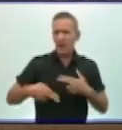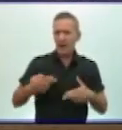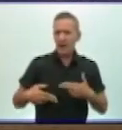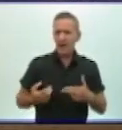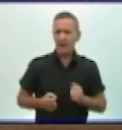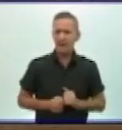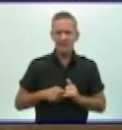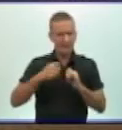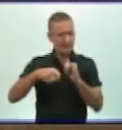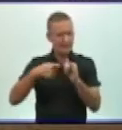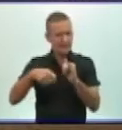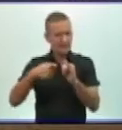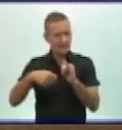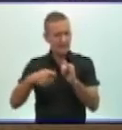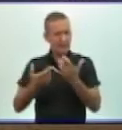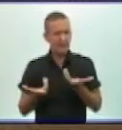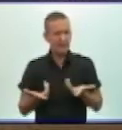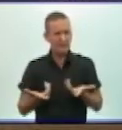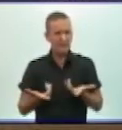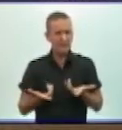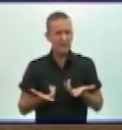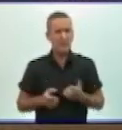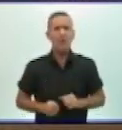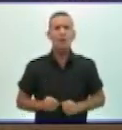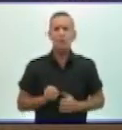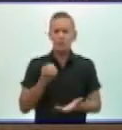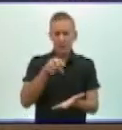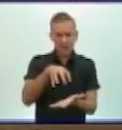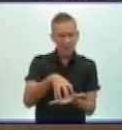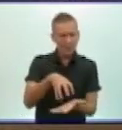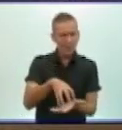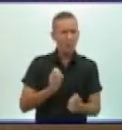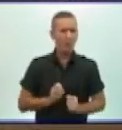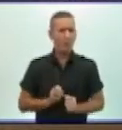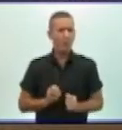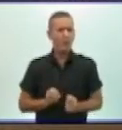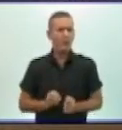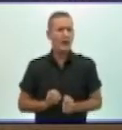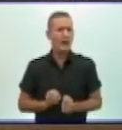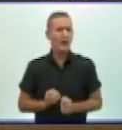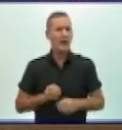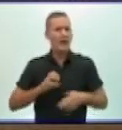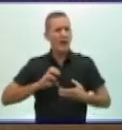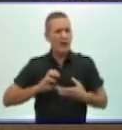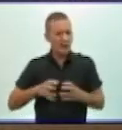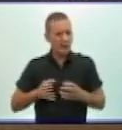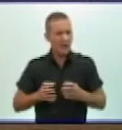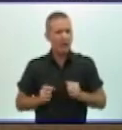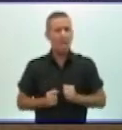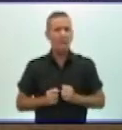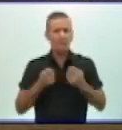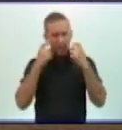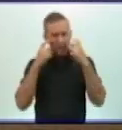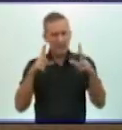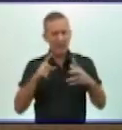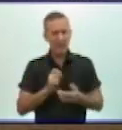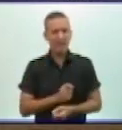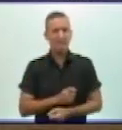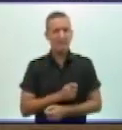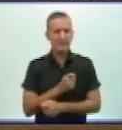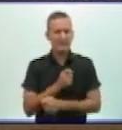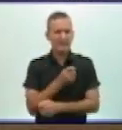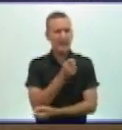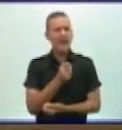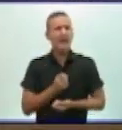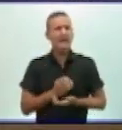pequeña dramatización donde ellos expongan la forma en la que ven y asumen el sentido del deber en su vida de estudiante. ¿Que cómo asumieron